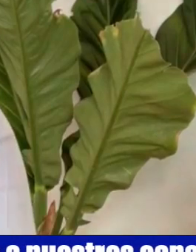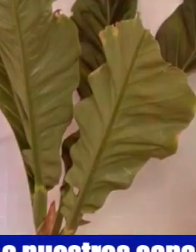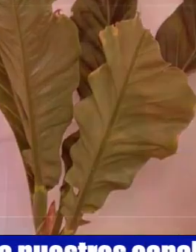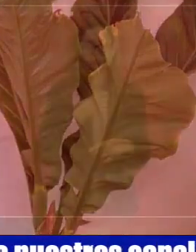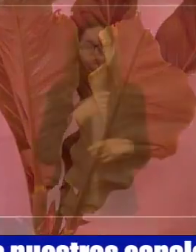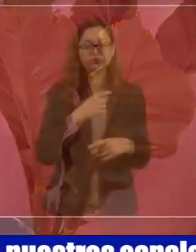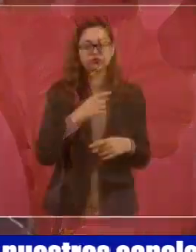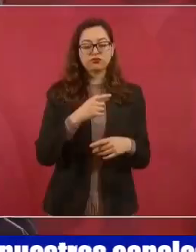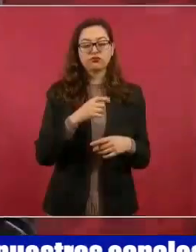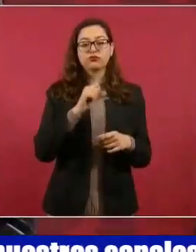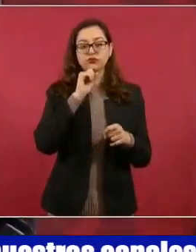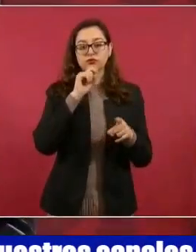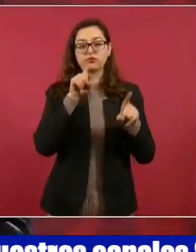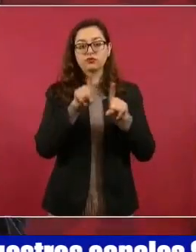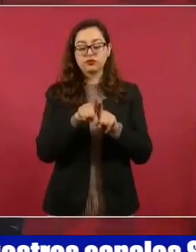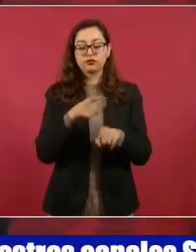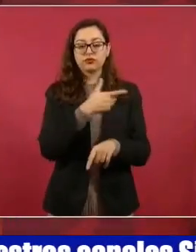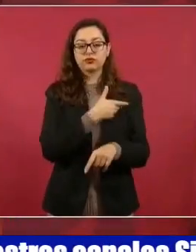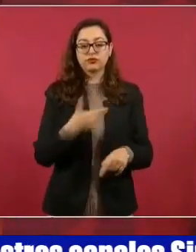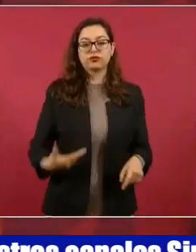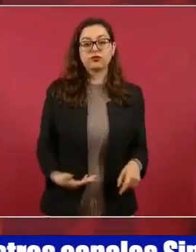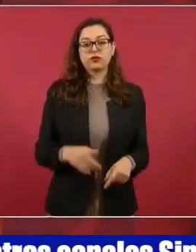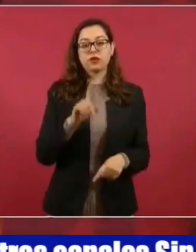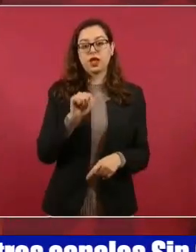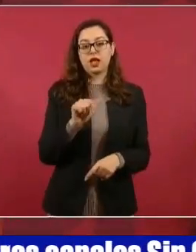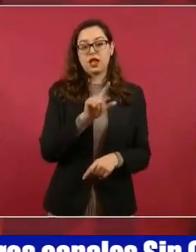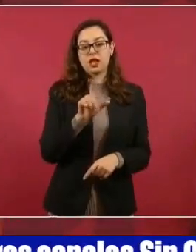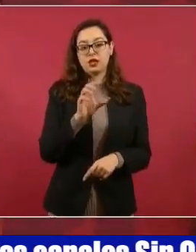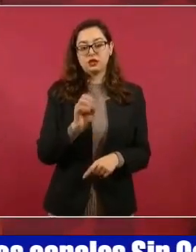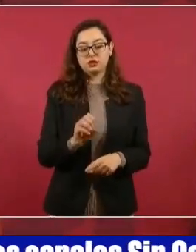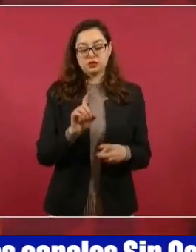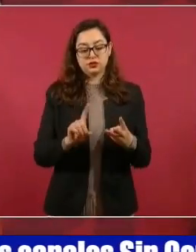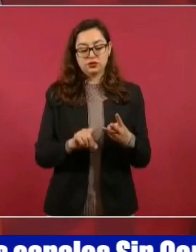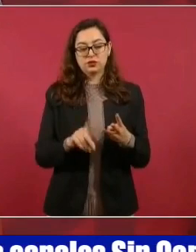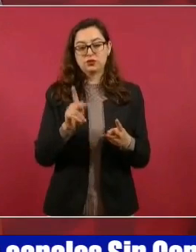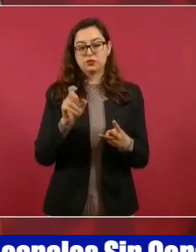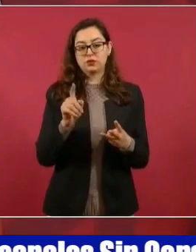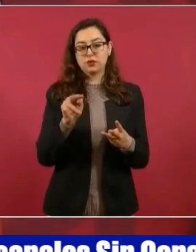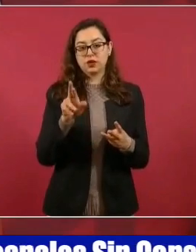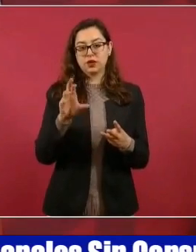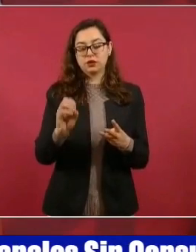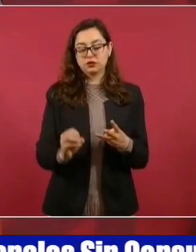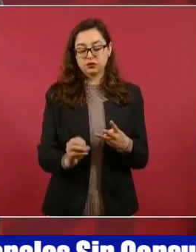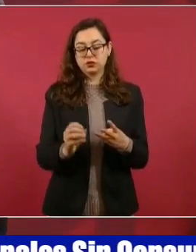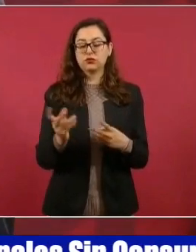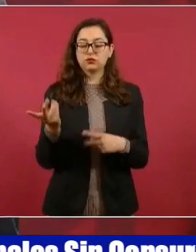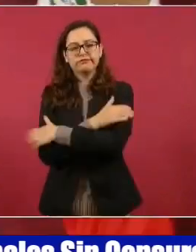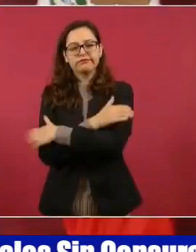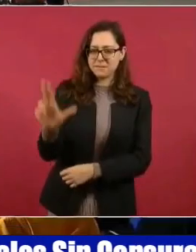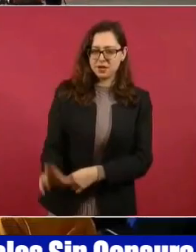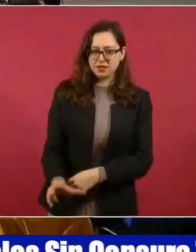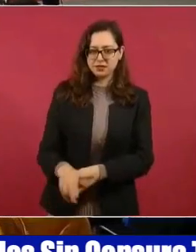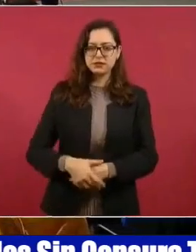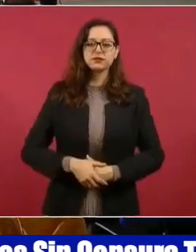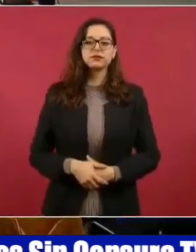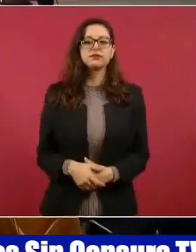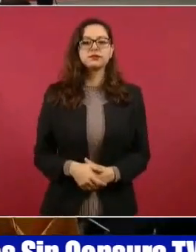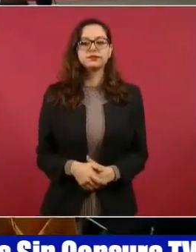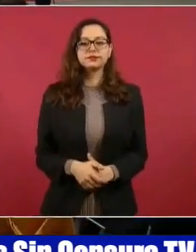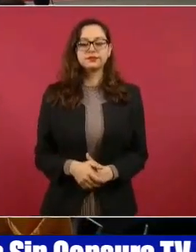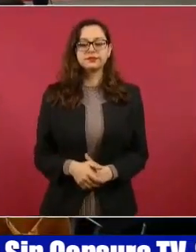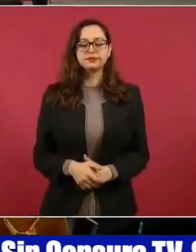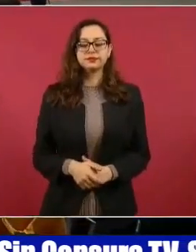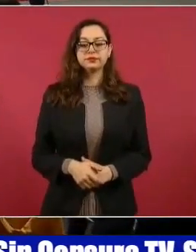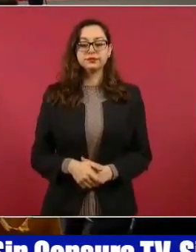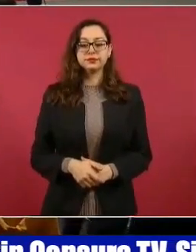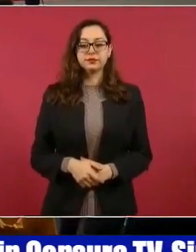llegar a México y va a haber reunión con ellos, con el presidente de Chile, de Ecuador y de Colombia, y